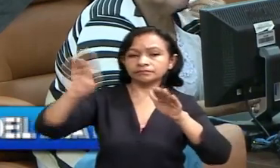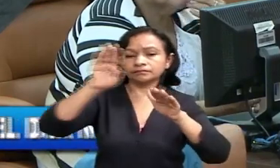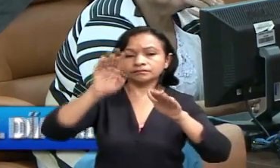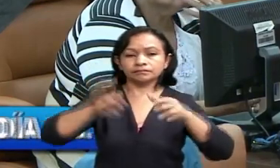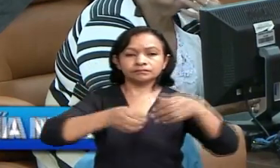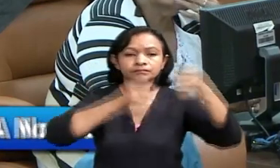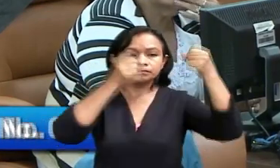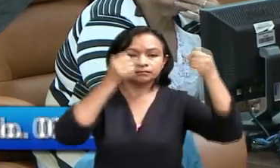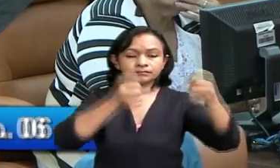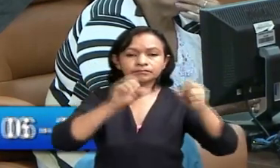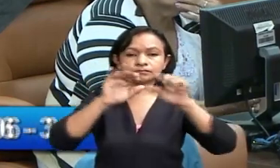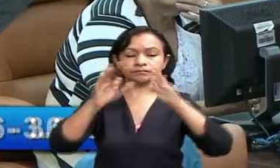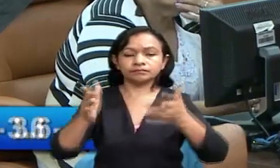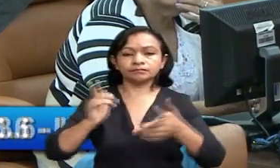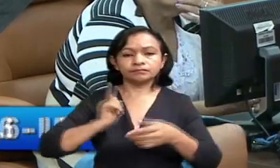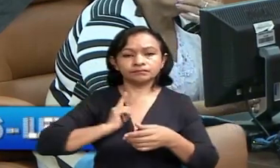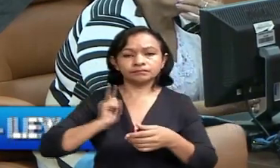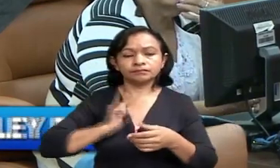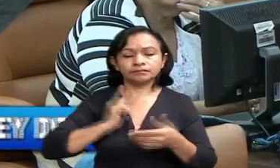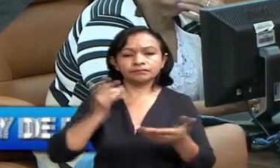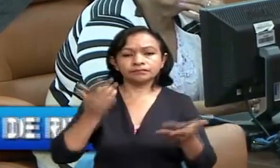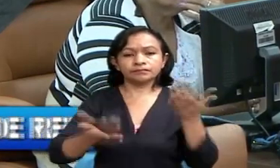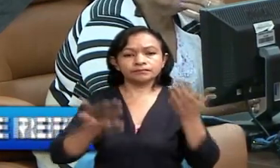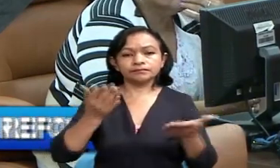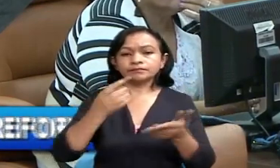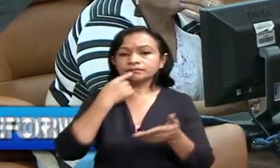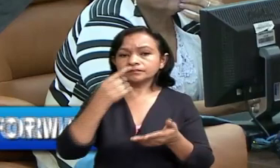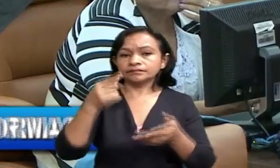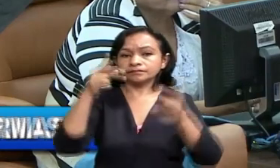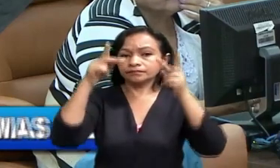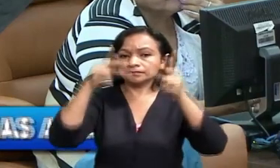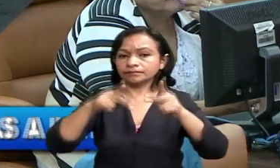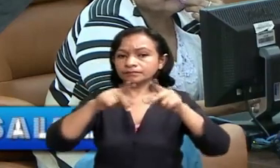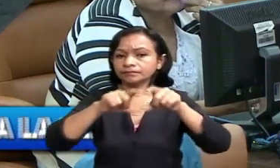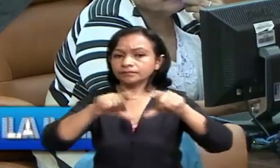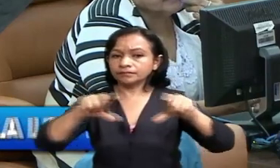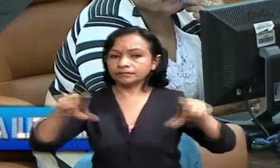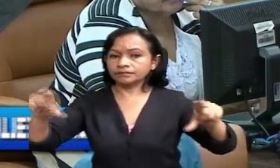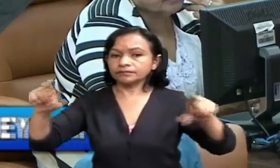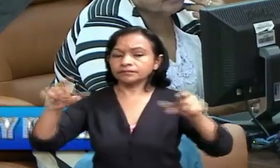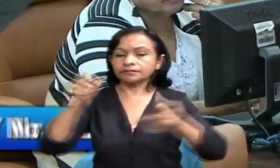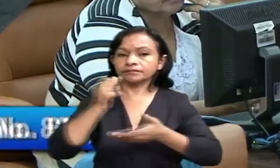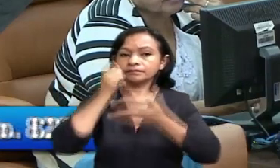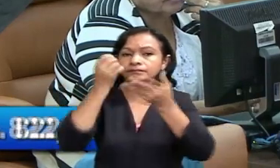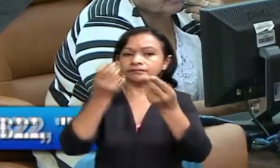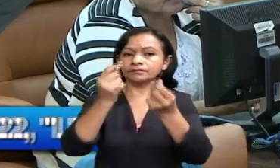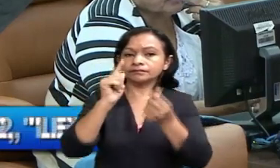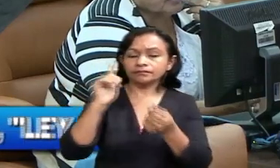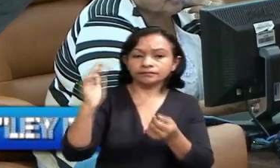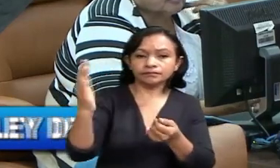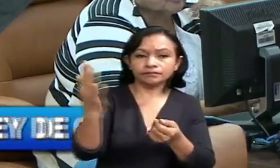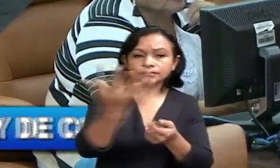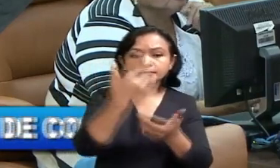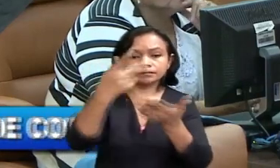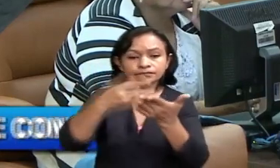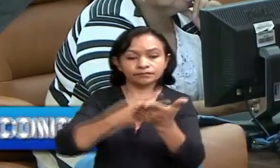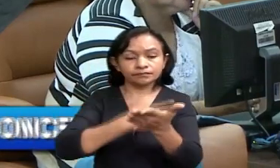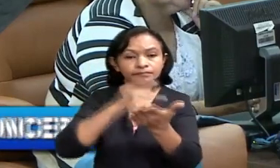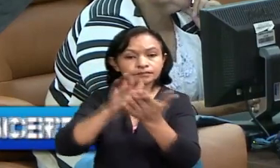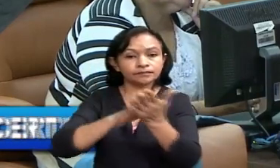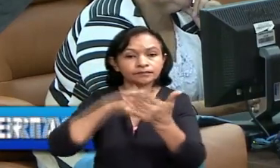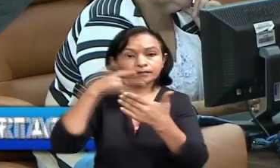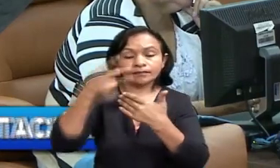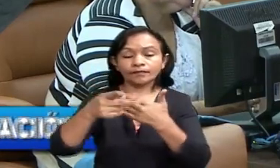tienen más, para garantizar que mi plan de inversiones públicas y todos estos proyectos y programas no